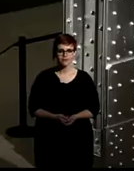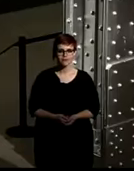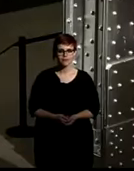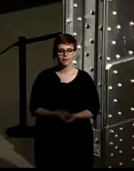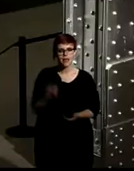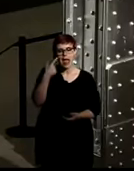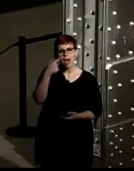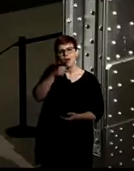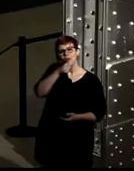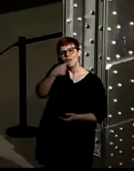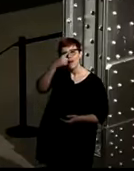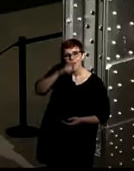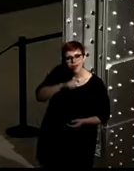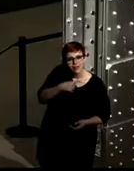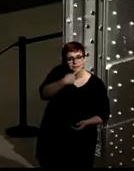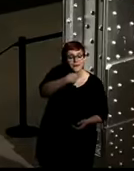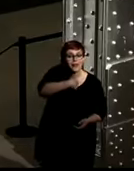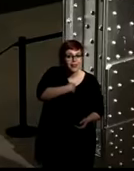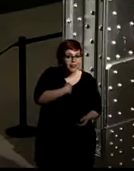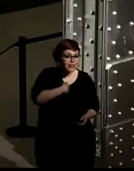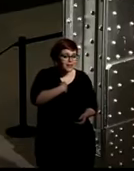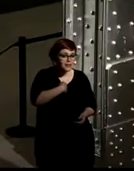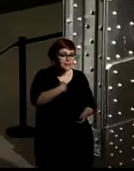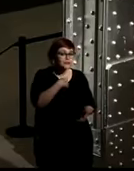¿Te acuerdas, abuela, cuando me decías que